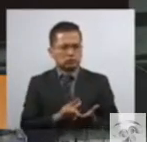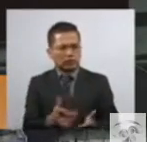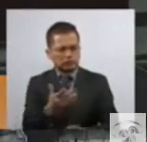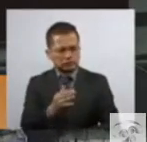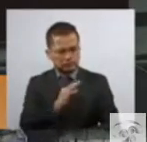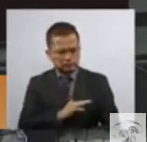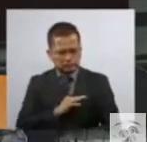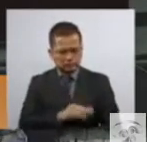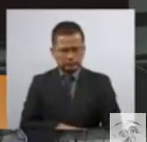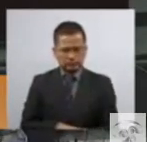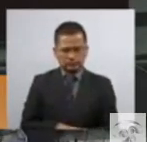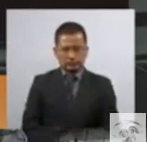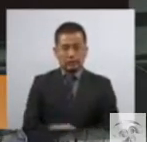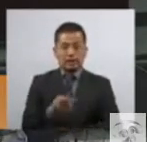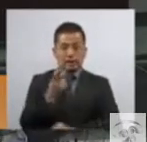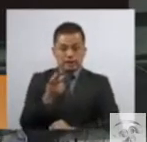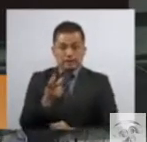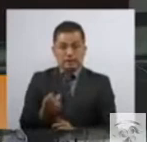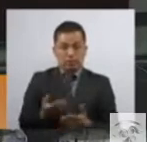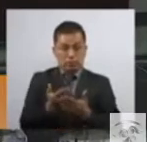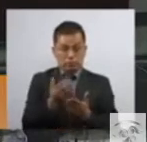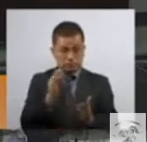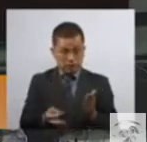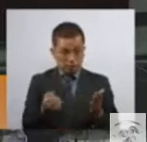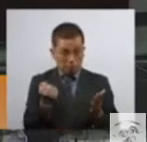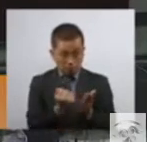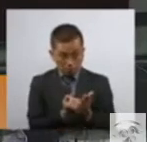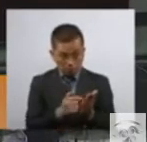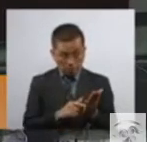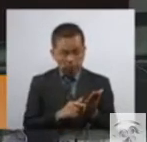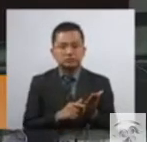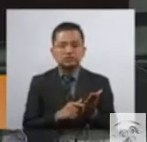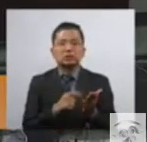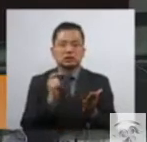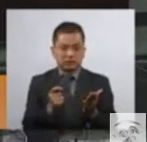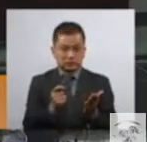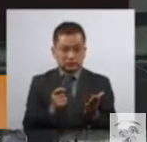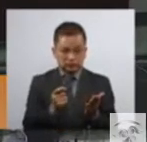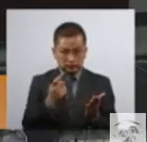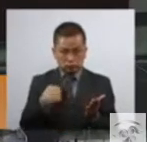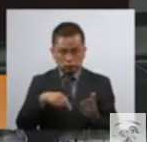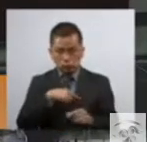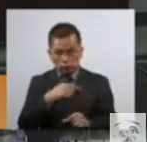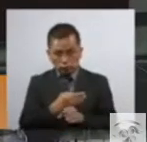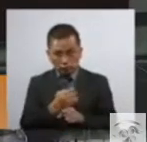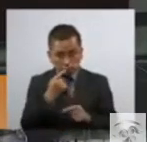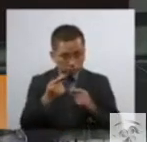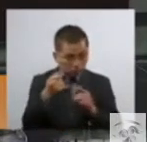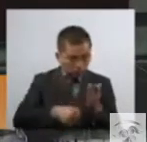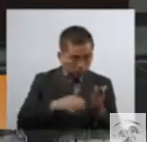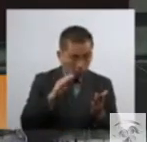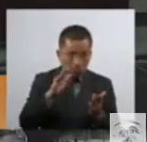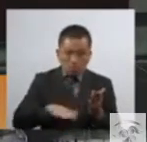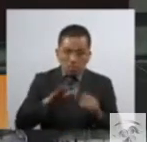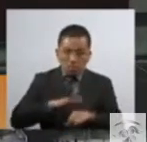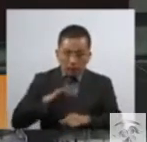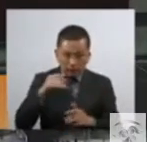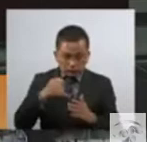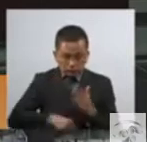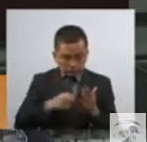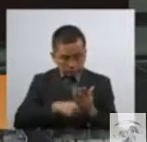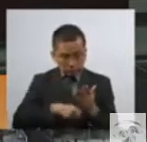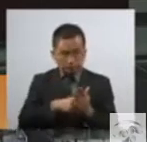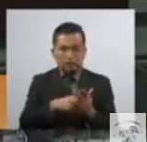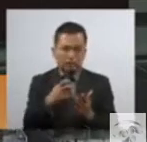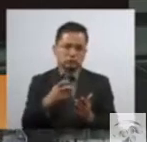diputados, que si se aprueba esta reserva, esta legislatura hará historia. Yo me cuido mucho de hablar de días